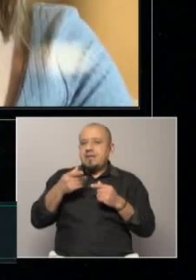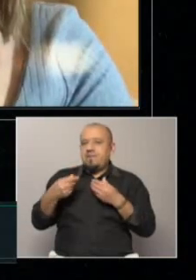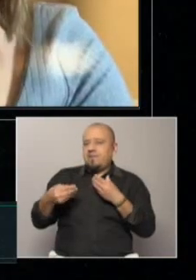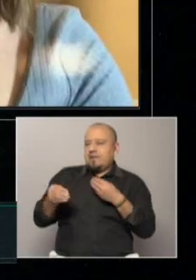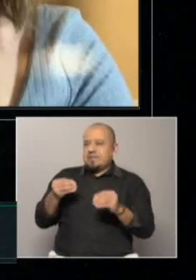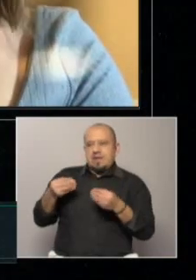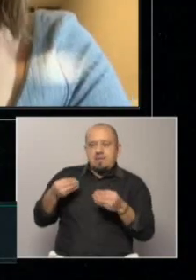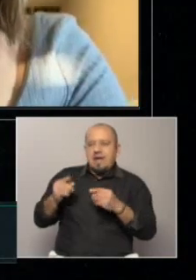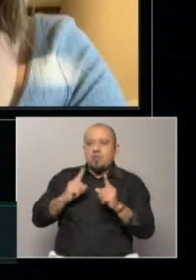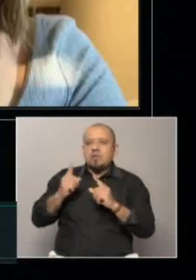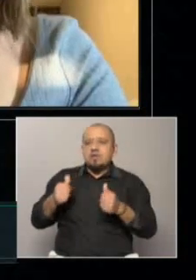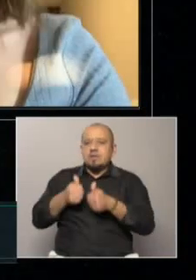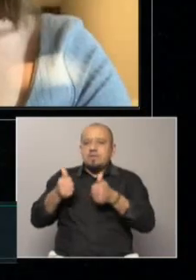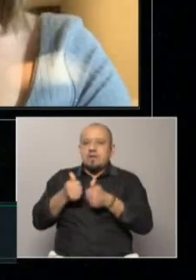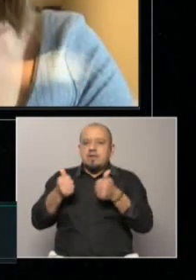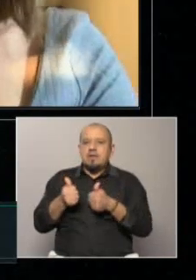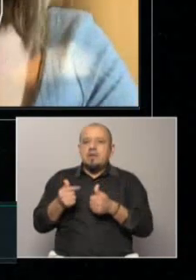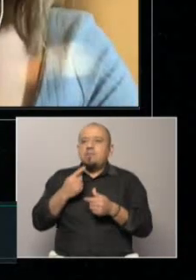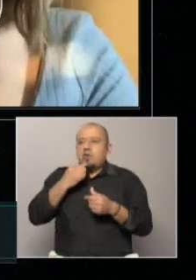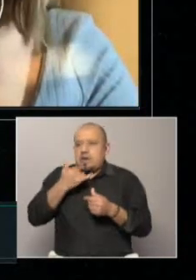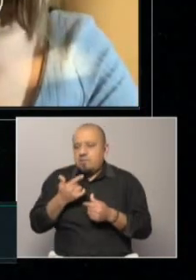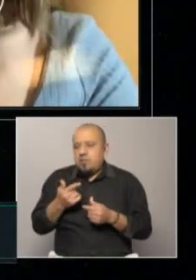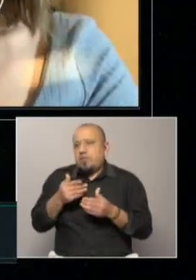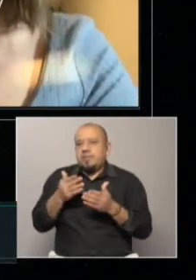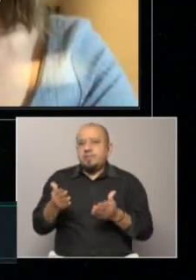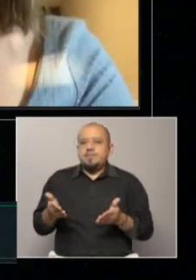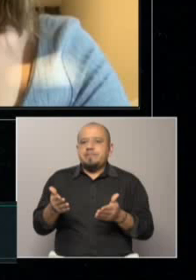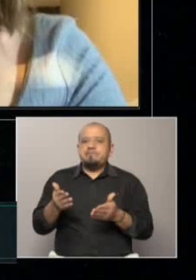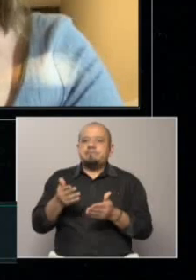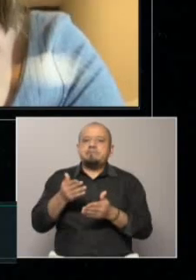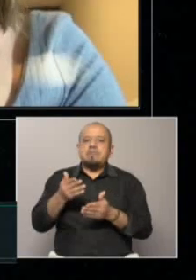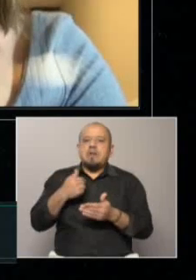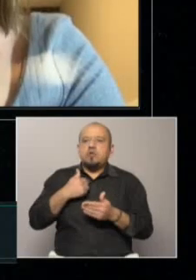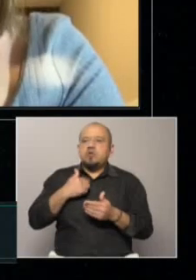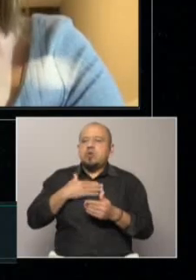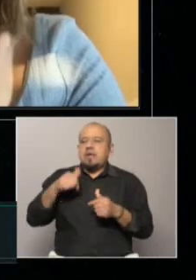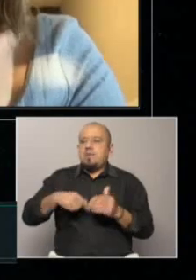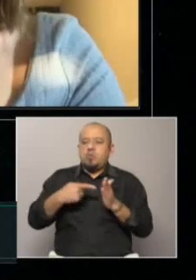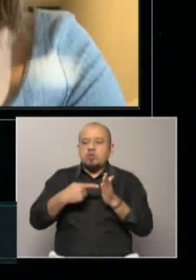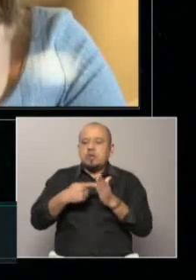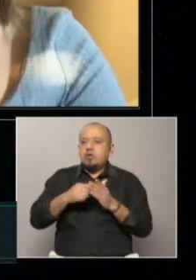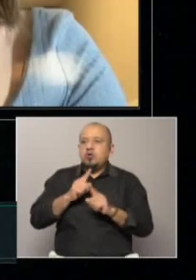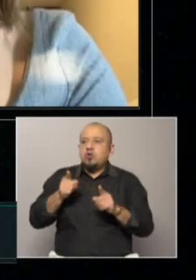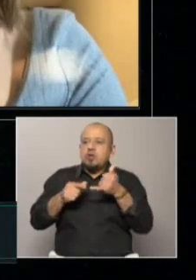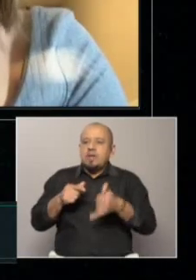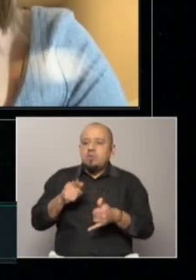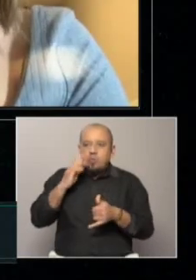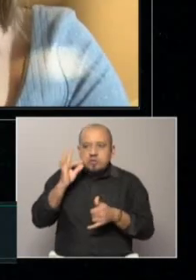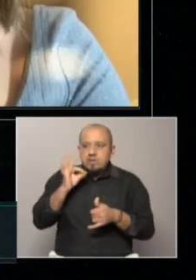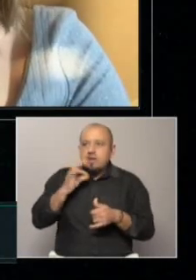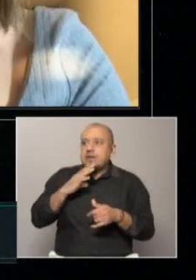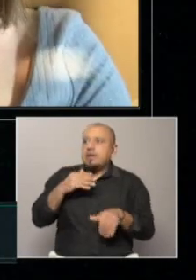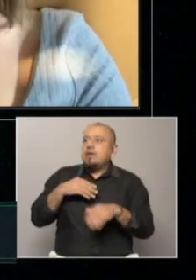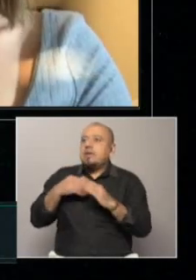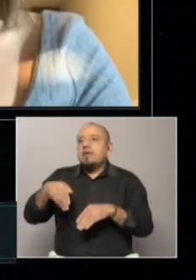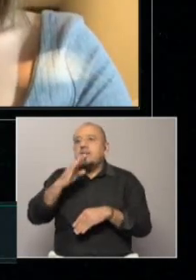flexibilizaran algunas actividades. O sea, por ejemplo, nosotros acá en la Ciudad de Buenos Aires no tenemos la posibilidad de ir